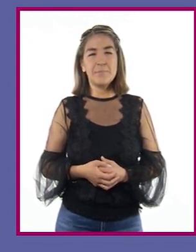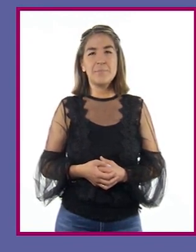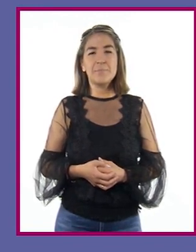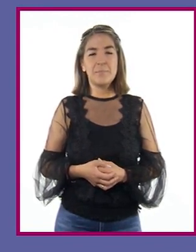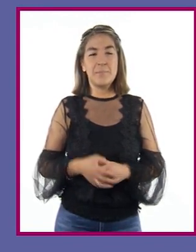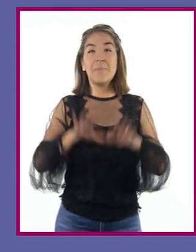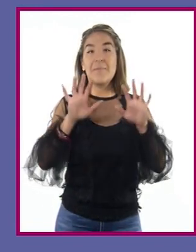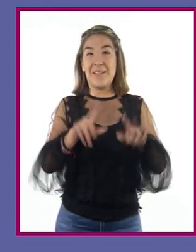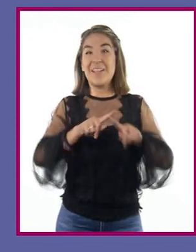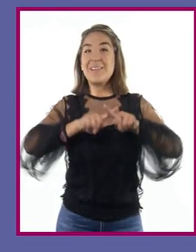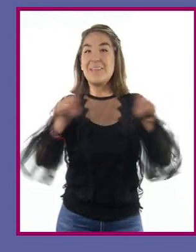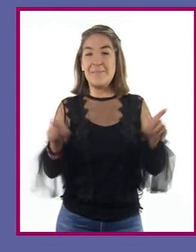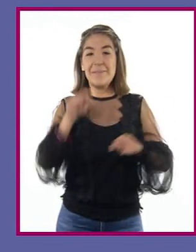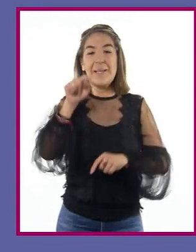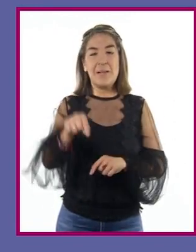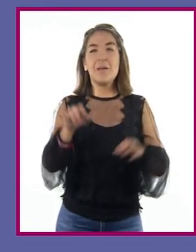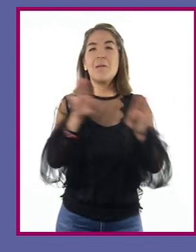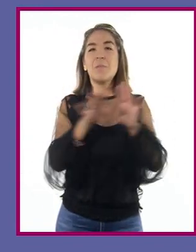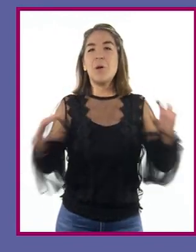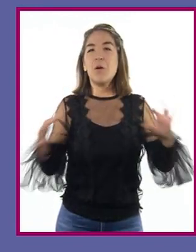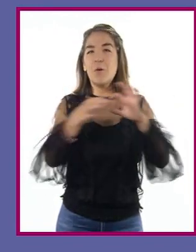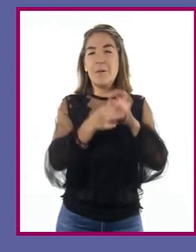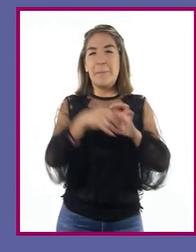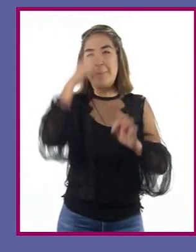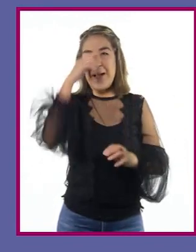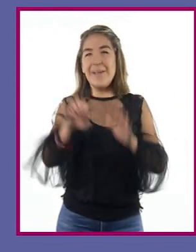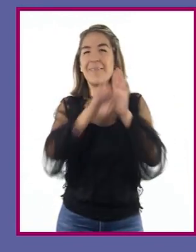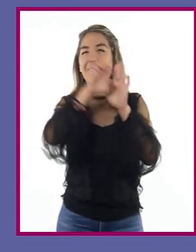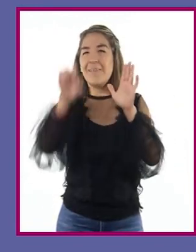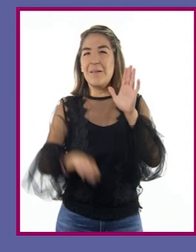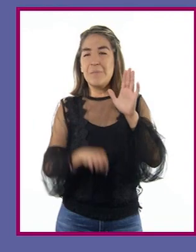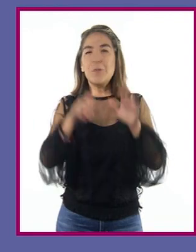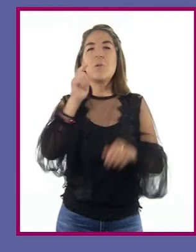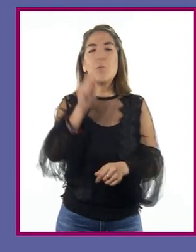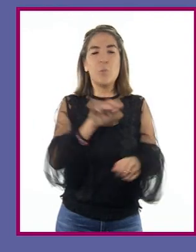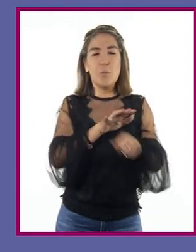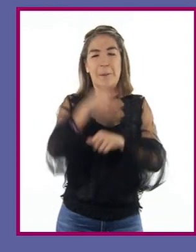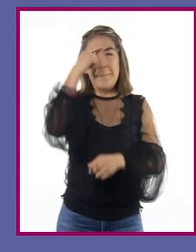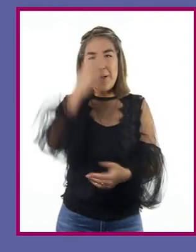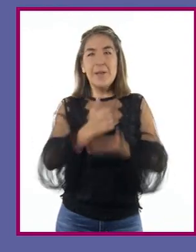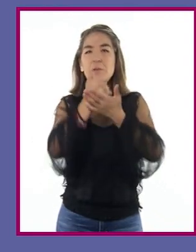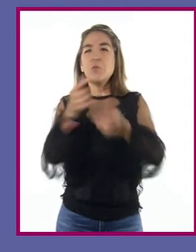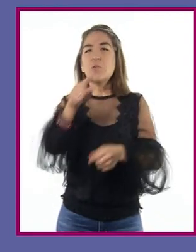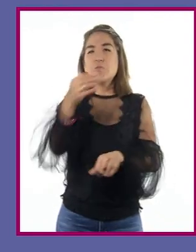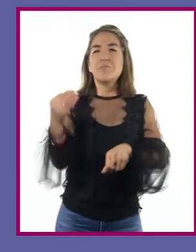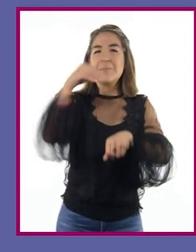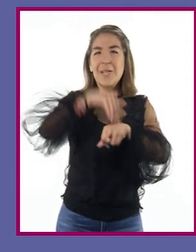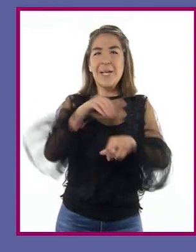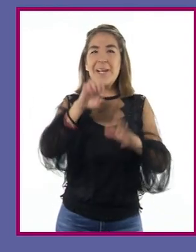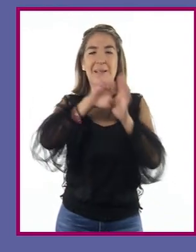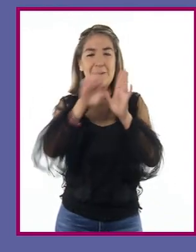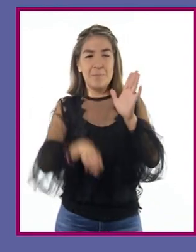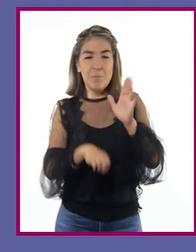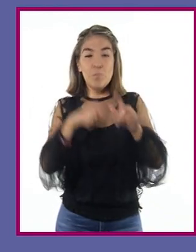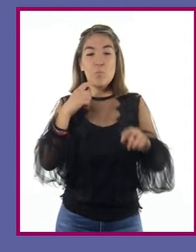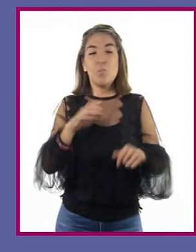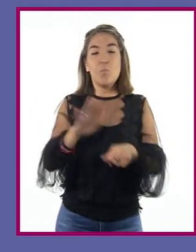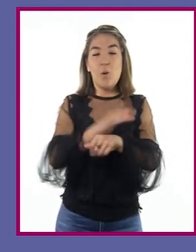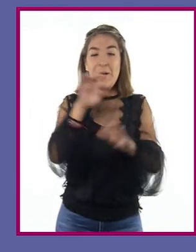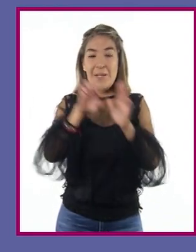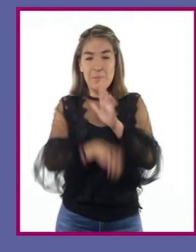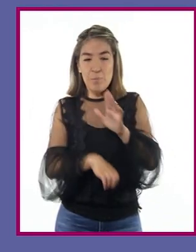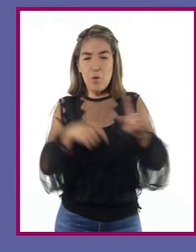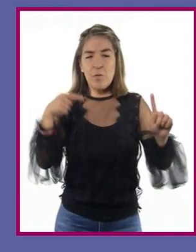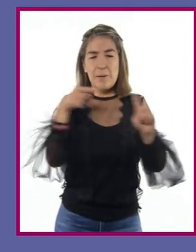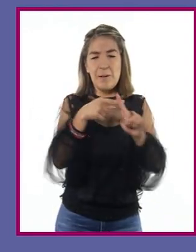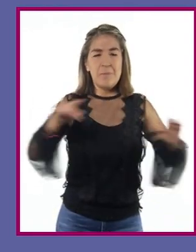En cambio, los nexos o conectores para ejemplificar nos ayudan para introducir ejemplos. Por ejemplo, en